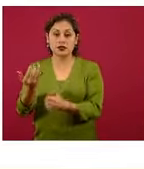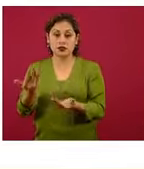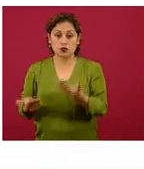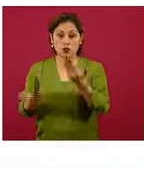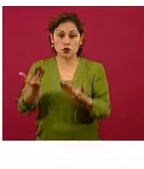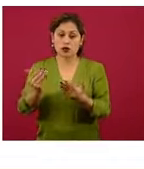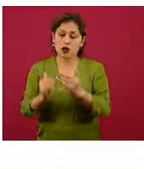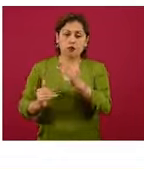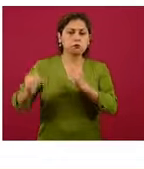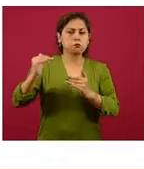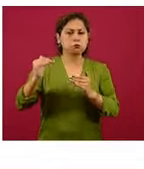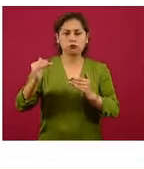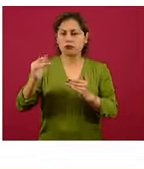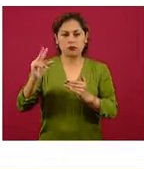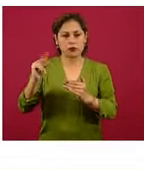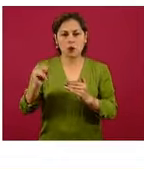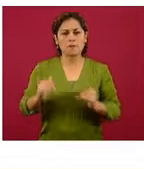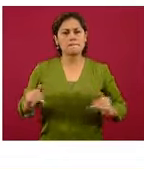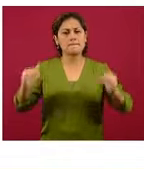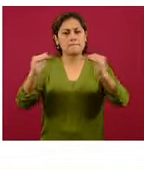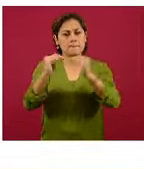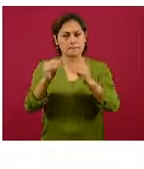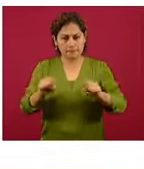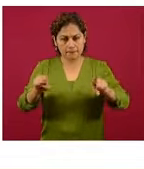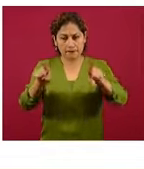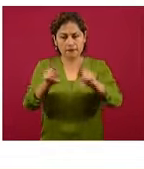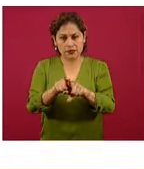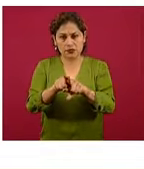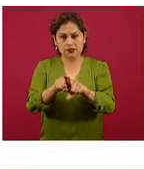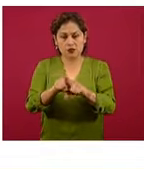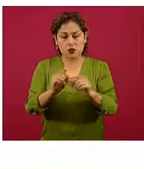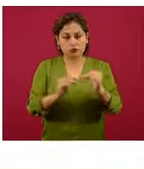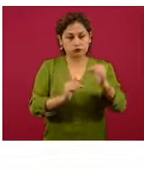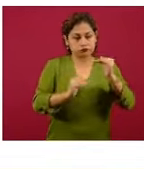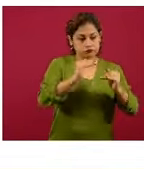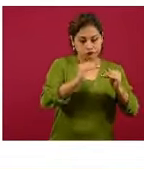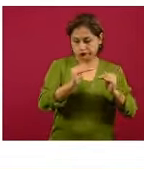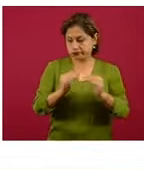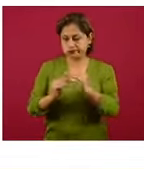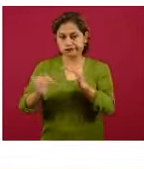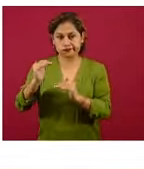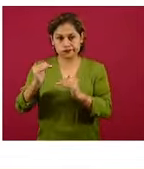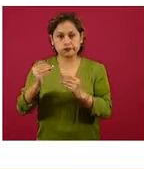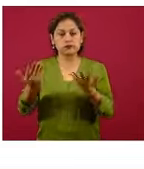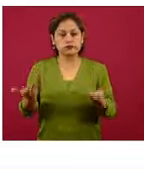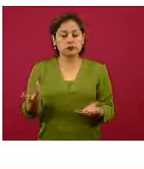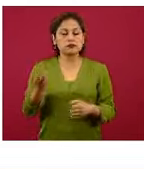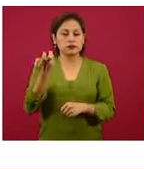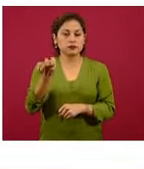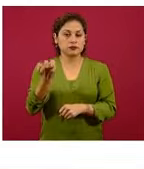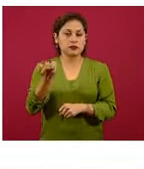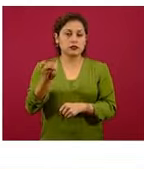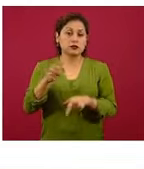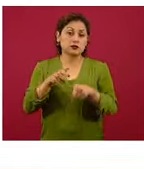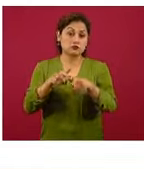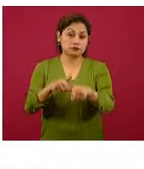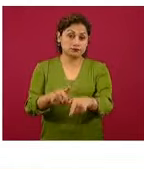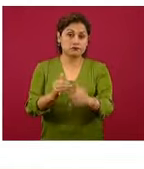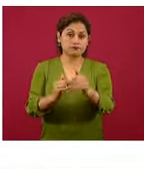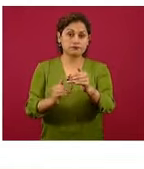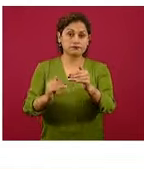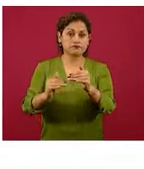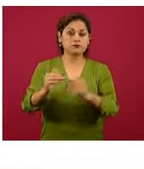mayor, fue similar al que habíamos observado en esa semana anterior, es decir, se mantiene en un crecimiento de